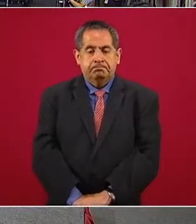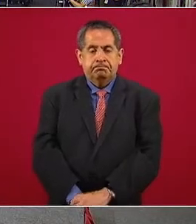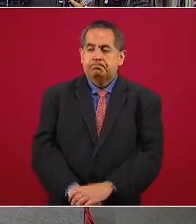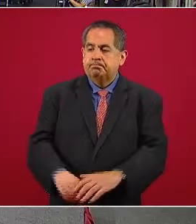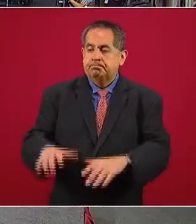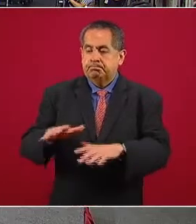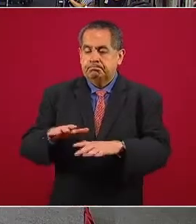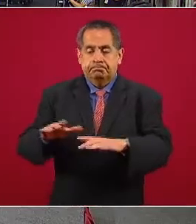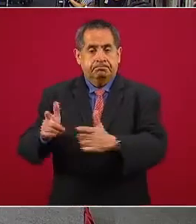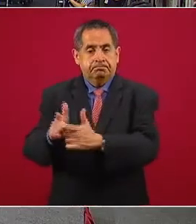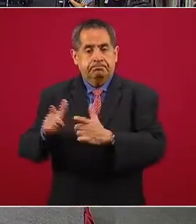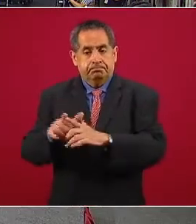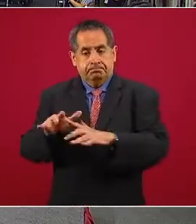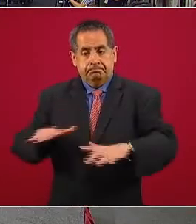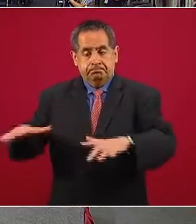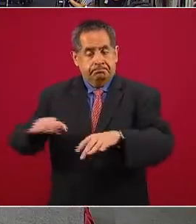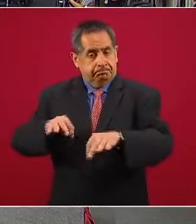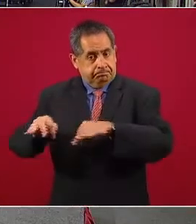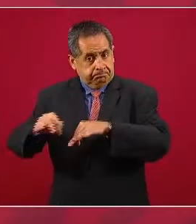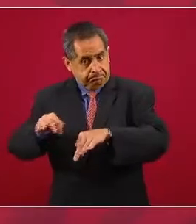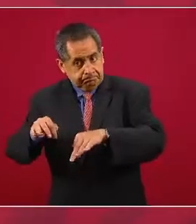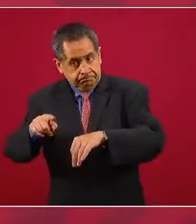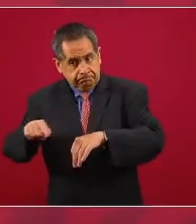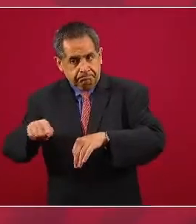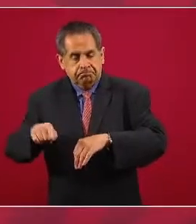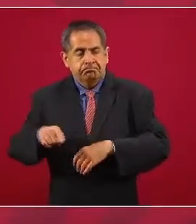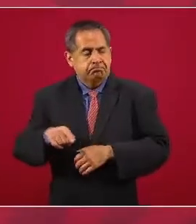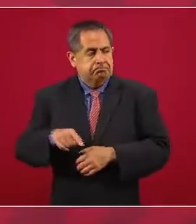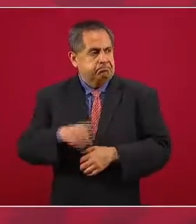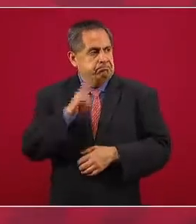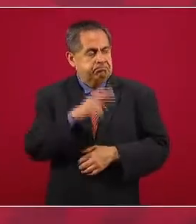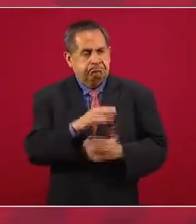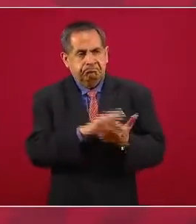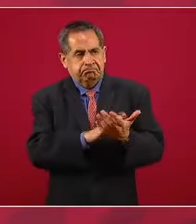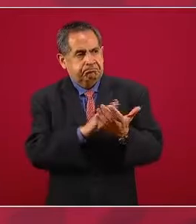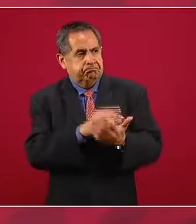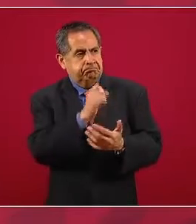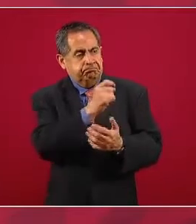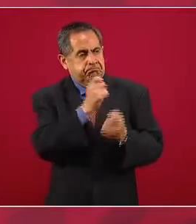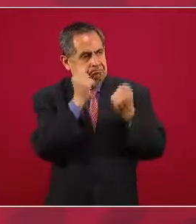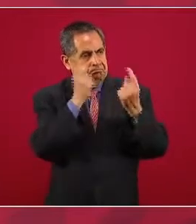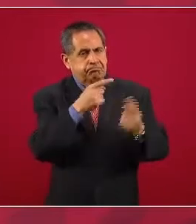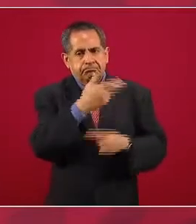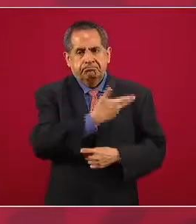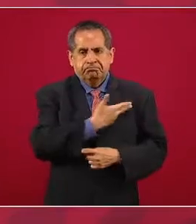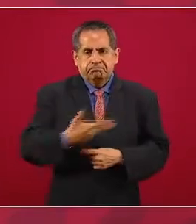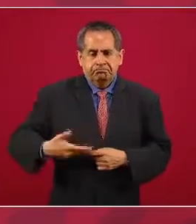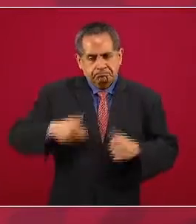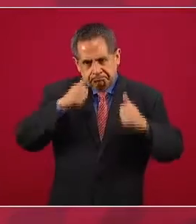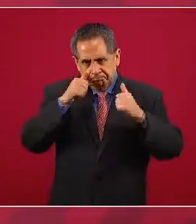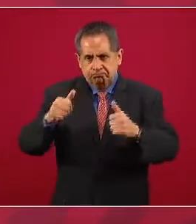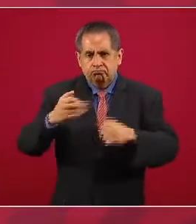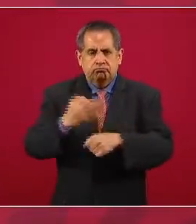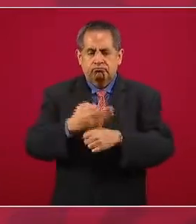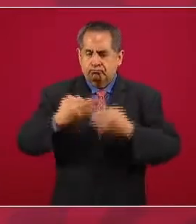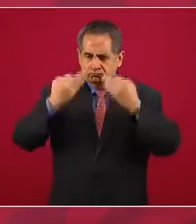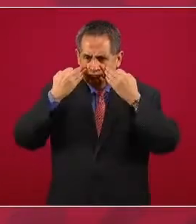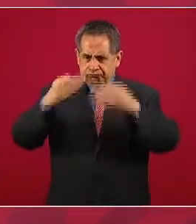En este acto reconoce el interés del señor presidente por estar como testigo de